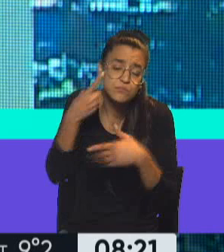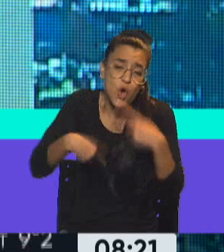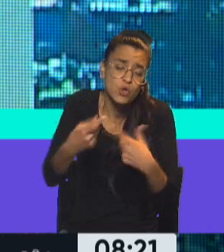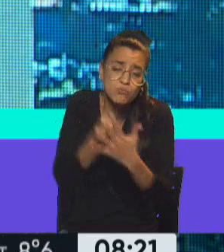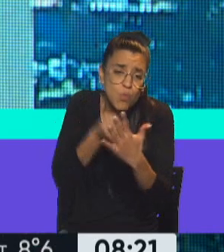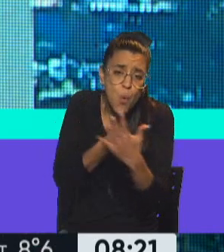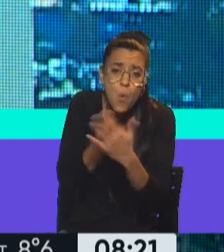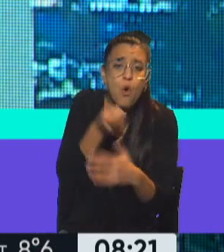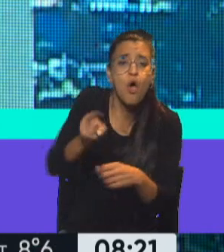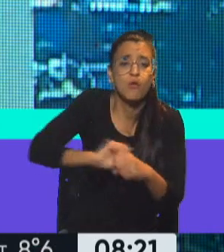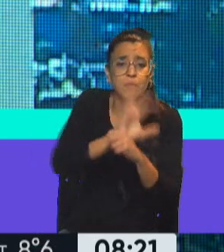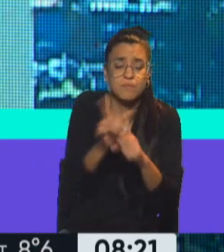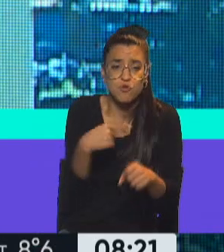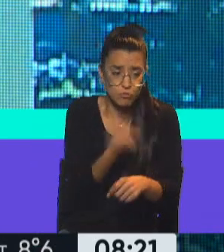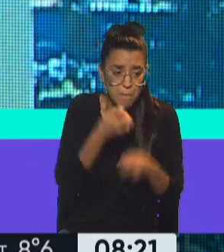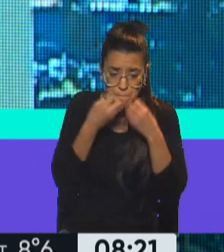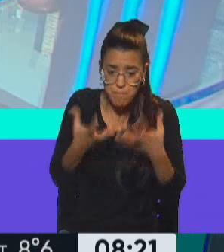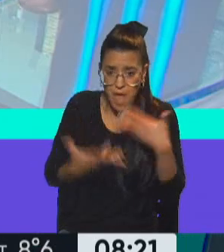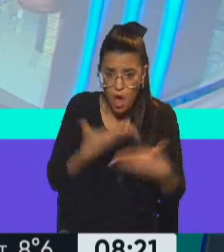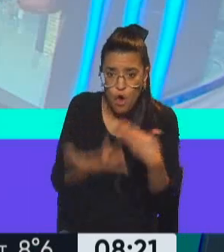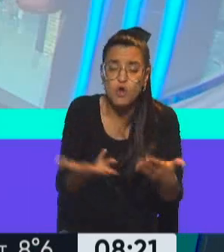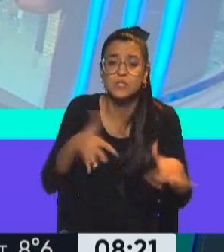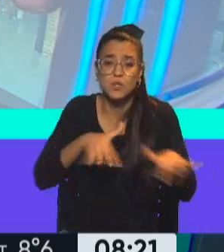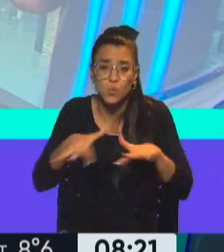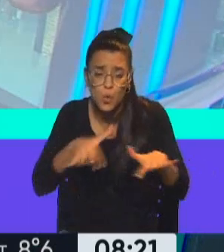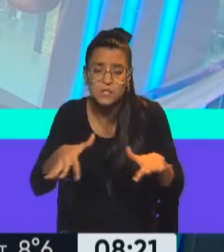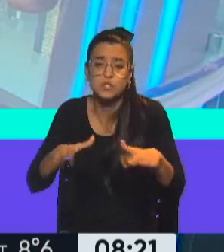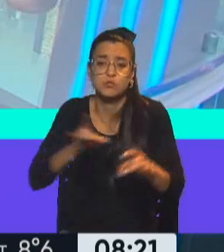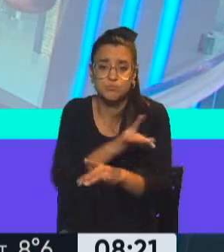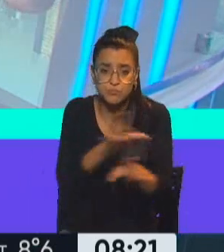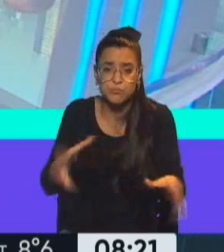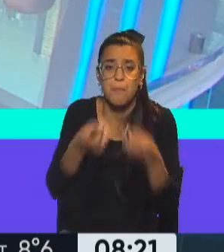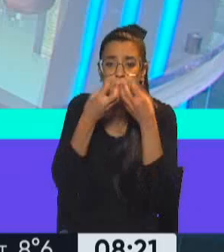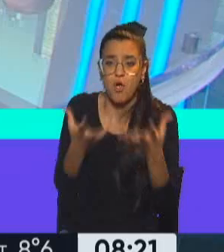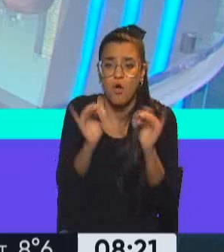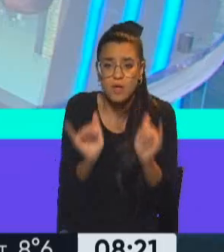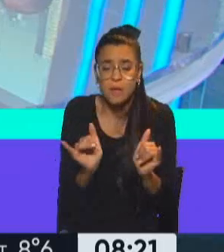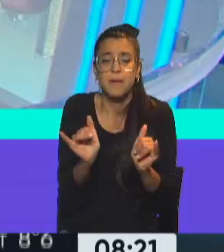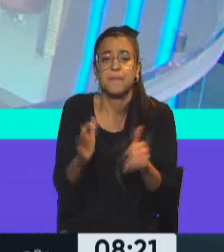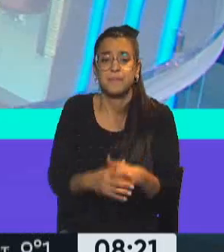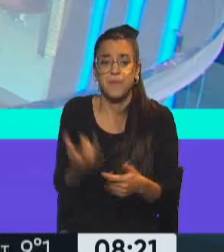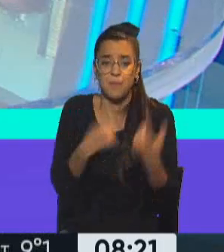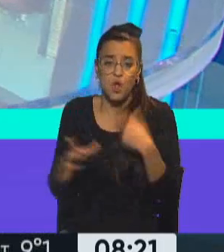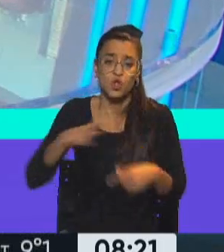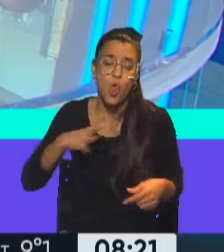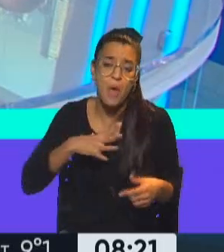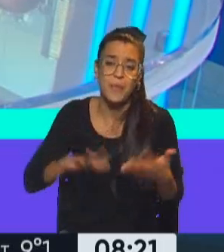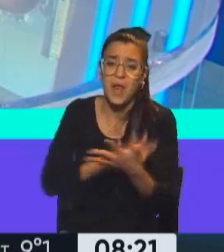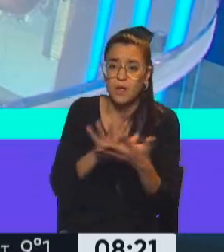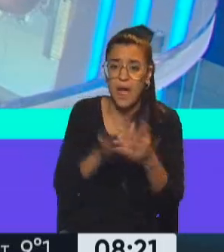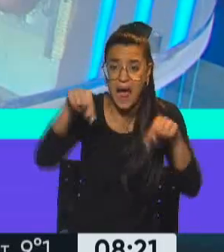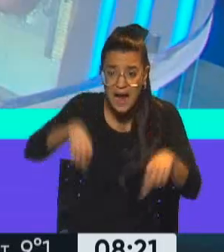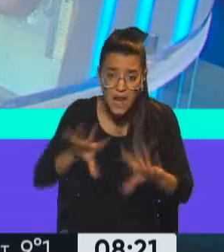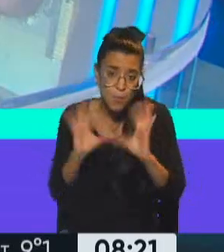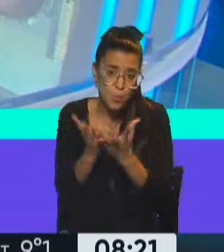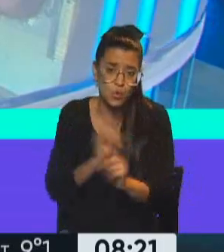nos olvidemos que si bien estamos mucho mejor, la situación epidemiológica ha mejorado francamente, todavía no está resuelta ni acá ni en el